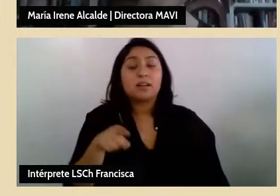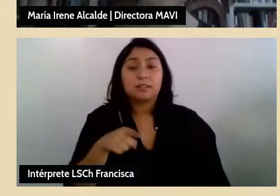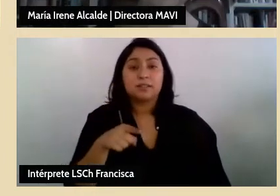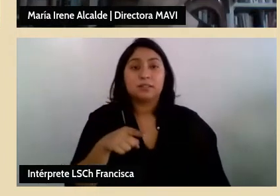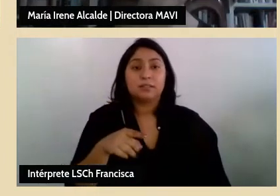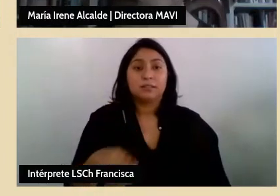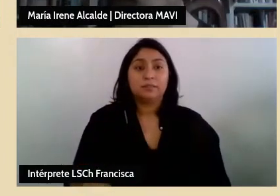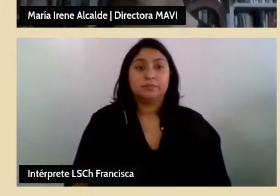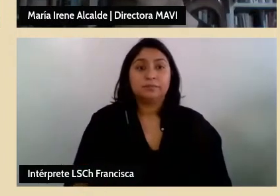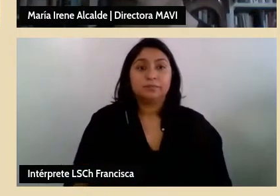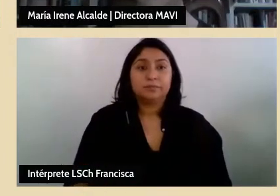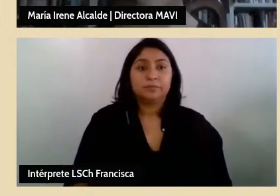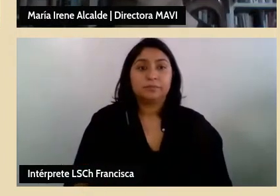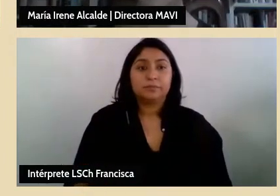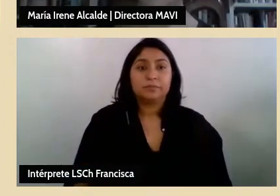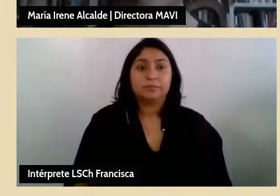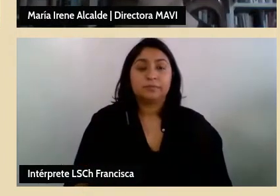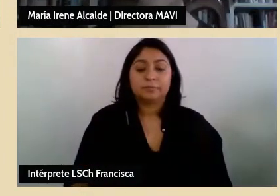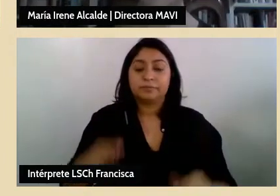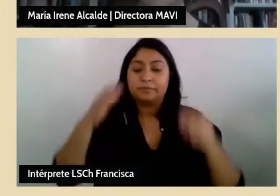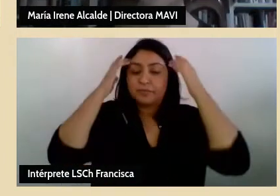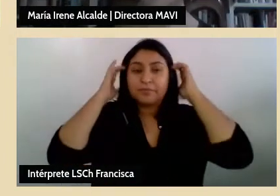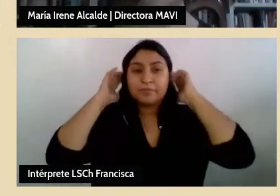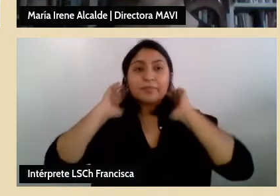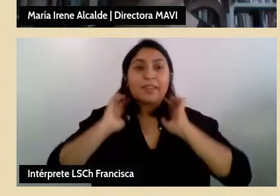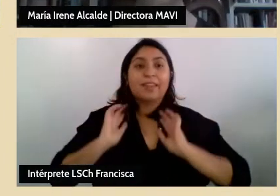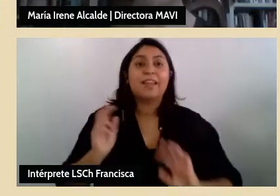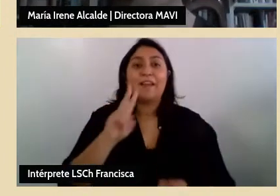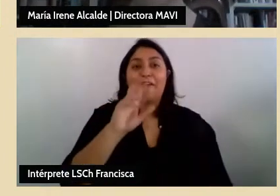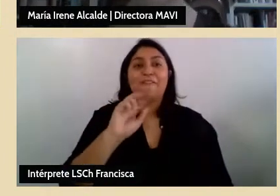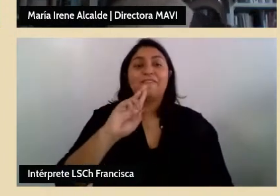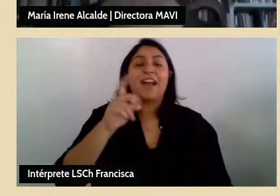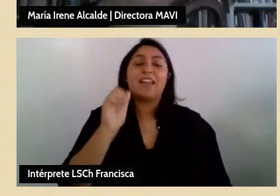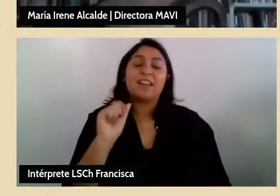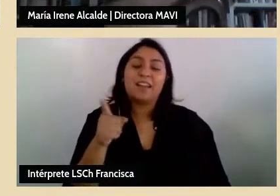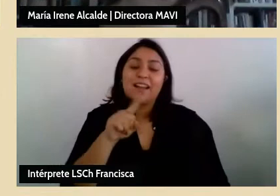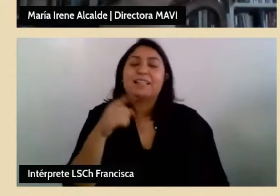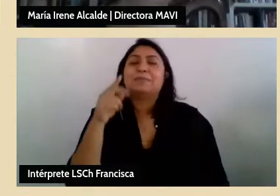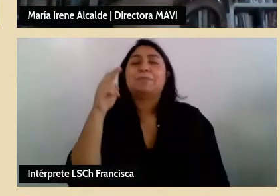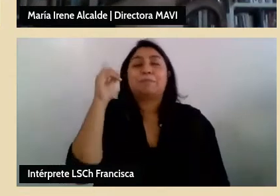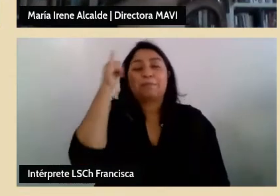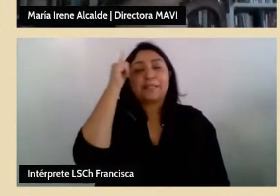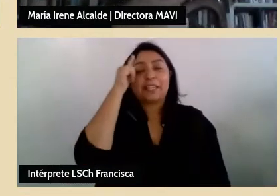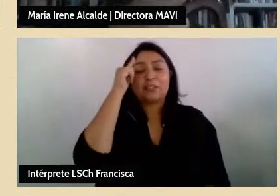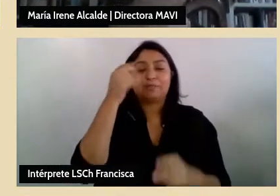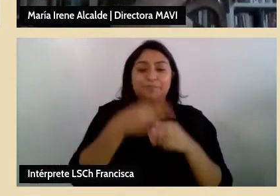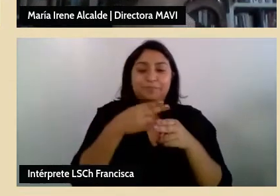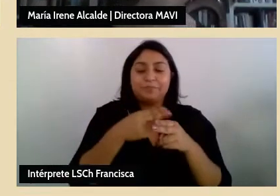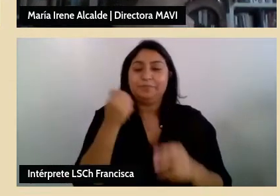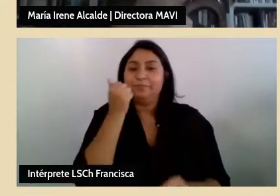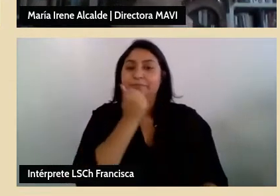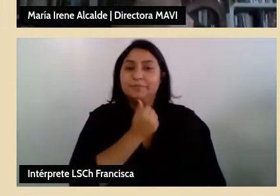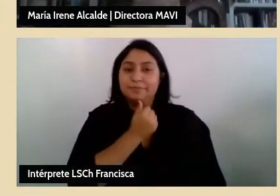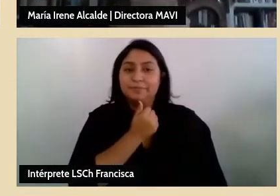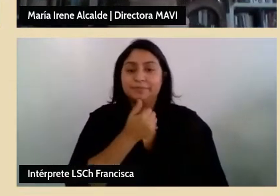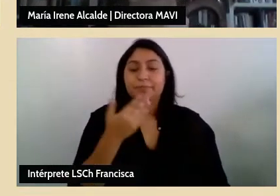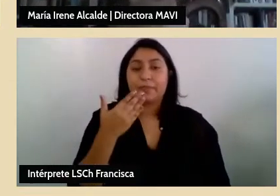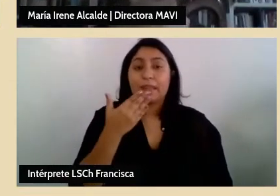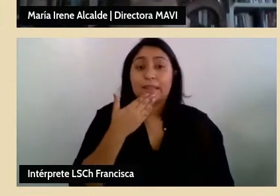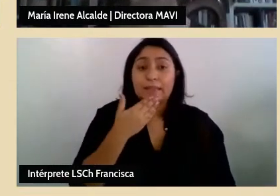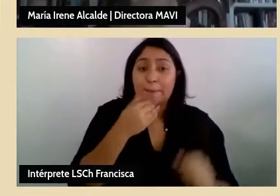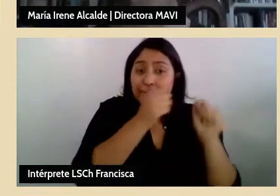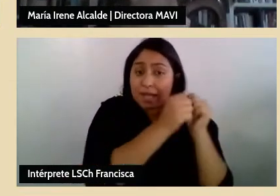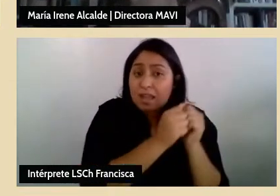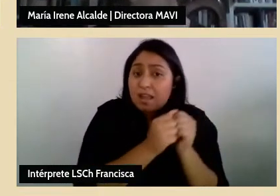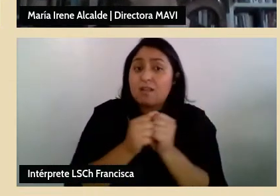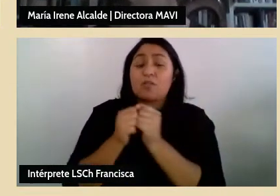Venegas. Quien Vargas. Vargas, muchas gracias por la aclaración, Oscar. Quien nos acompaña